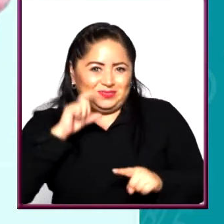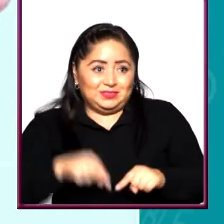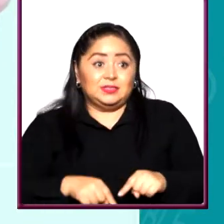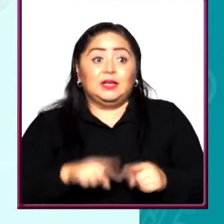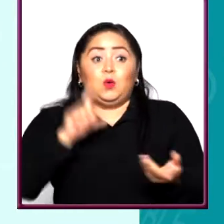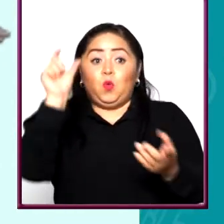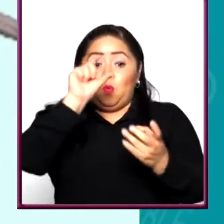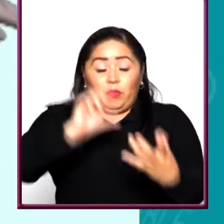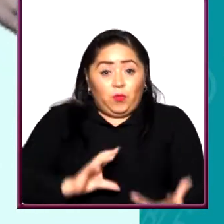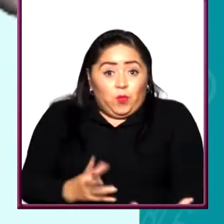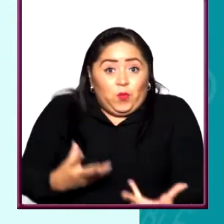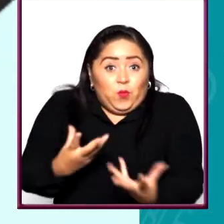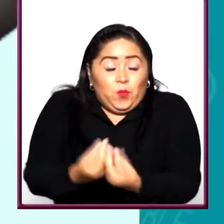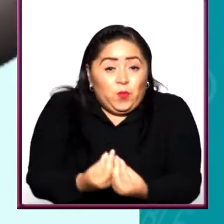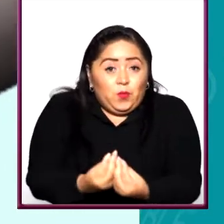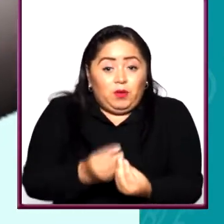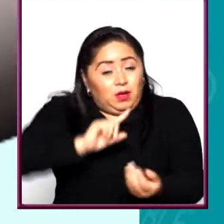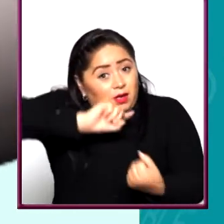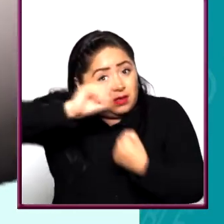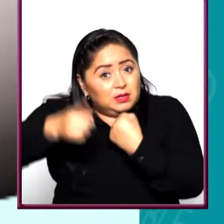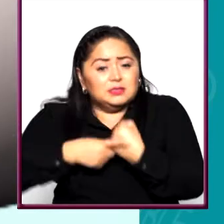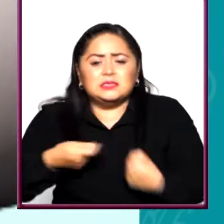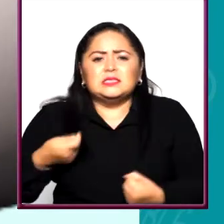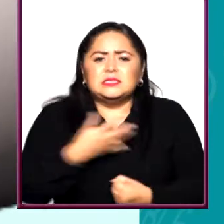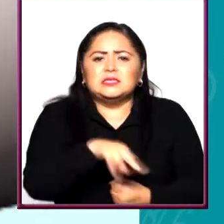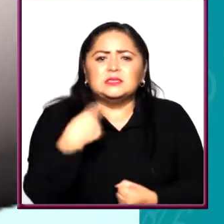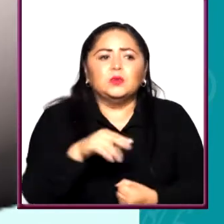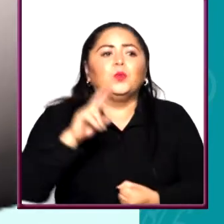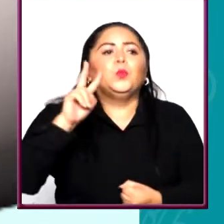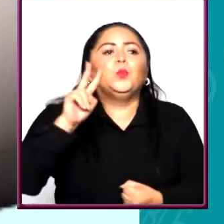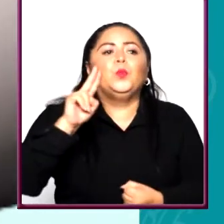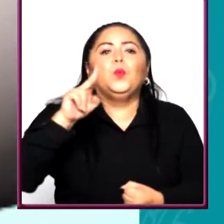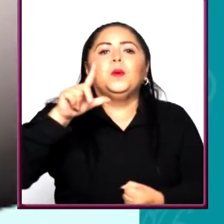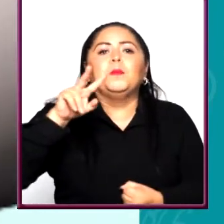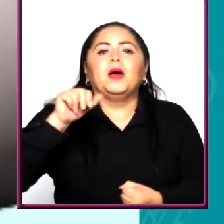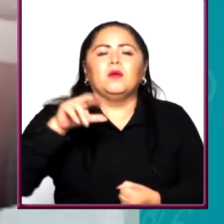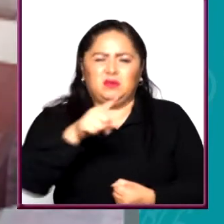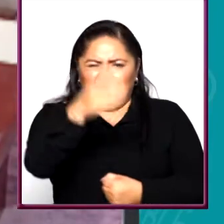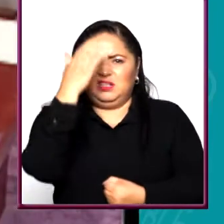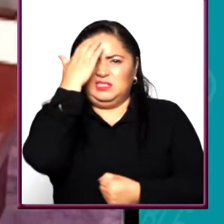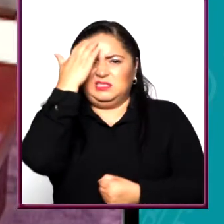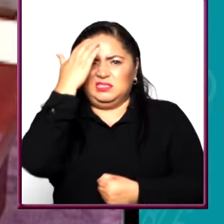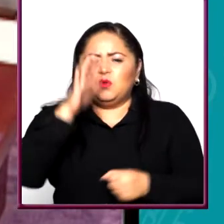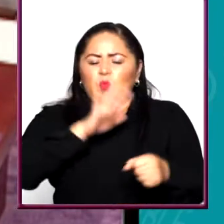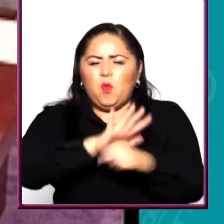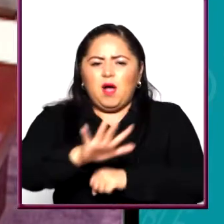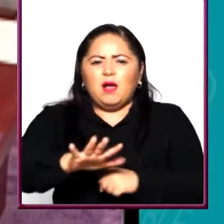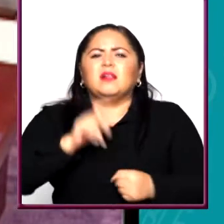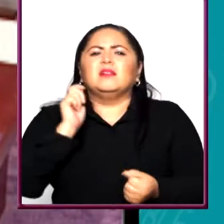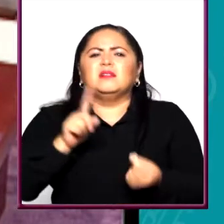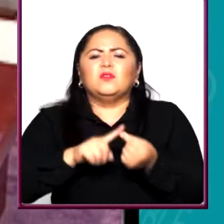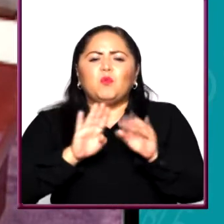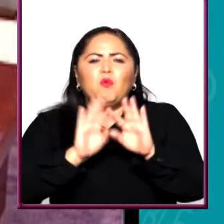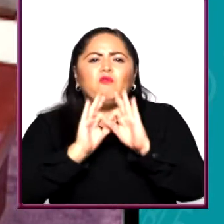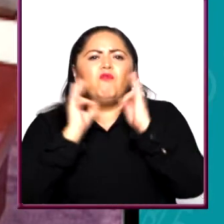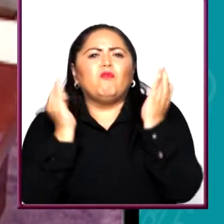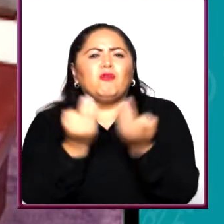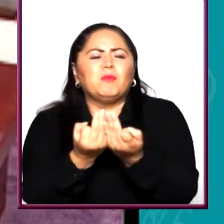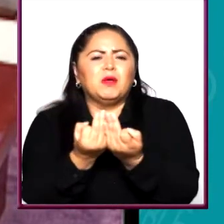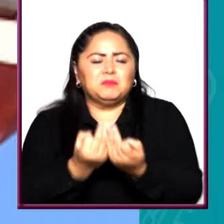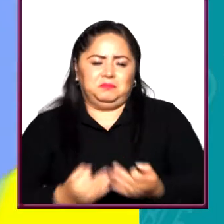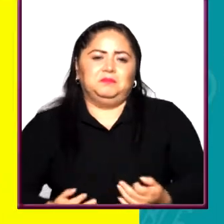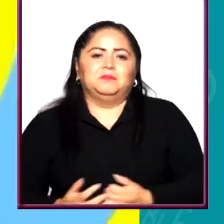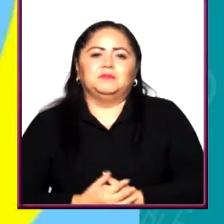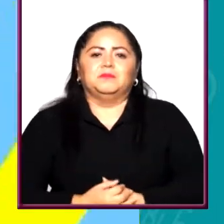externos. Al conjunto de órganos externos se le llama vulva. ¿Quieres conocer a los órganos que la forman?